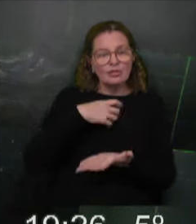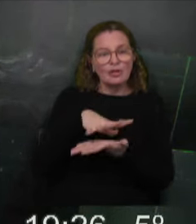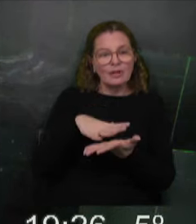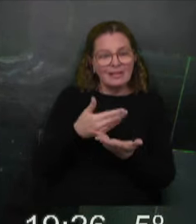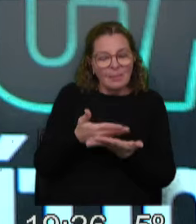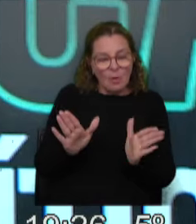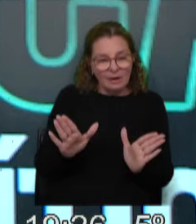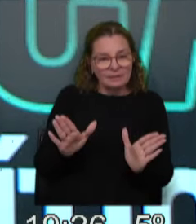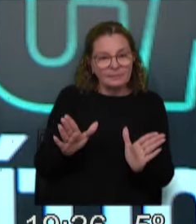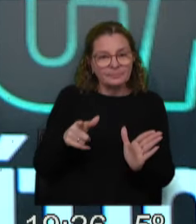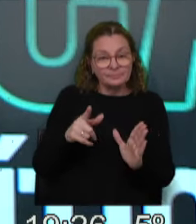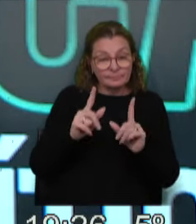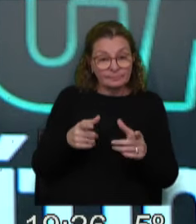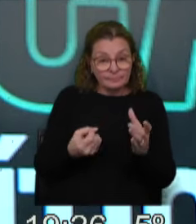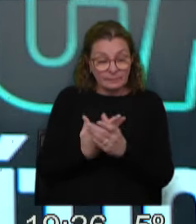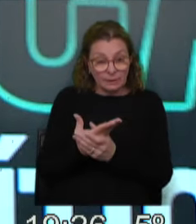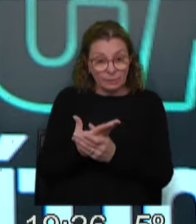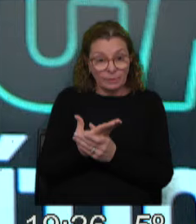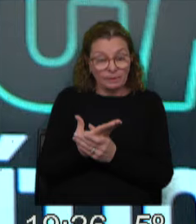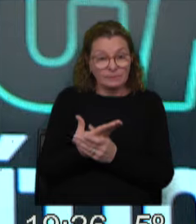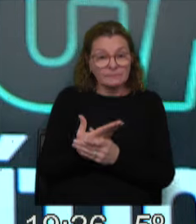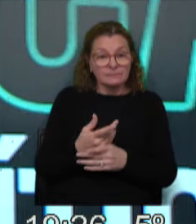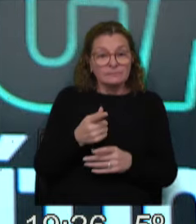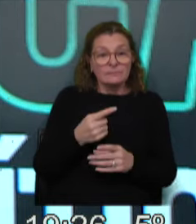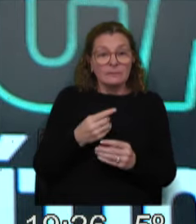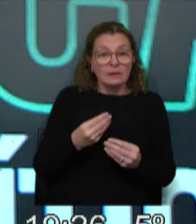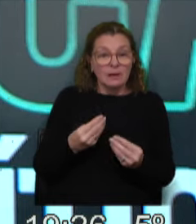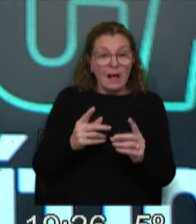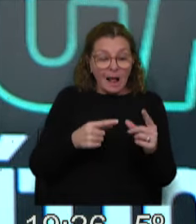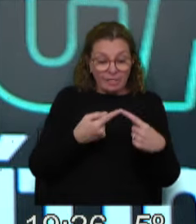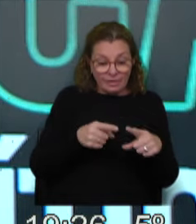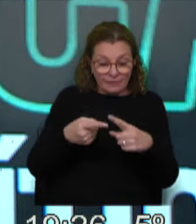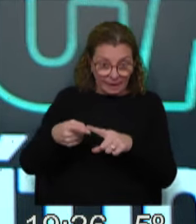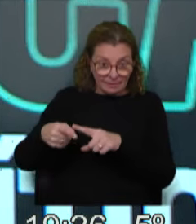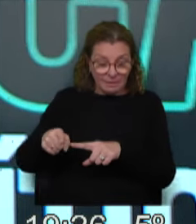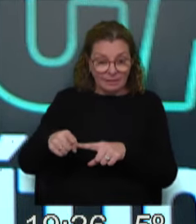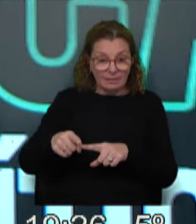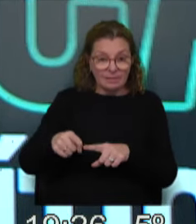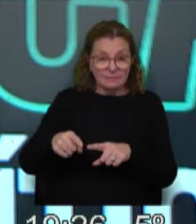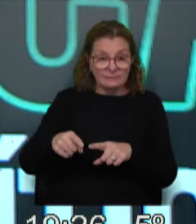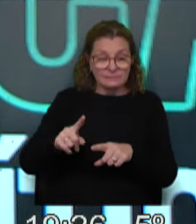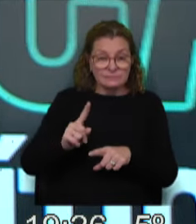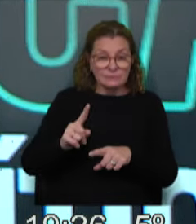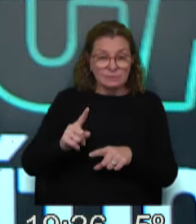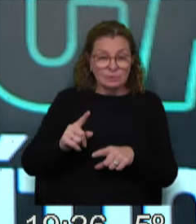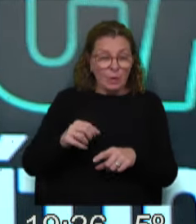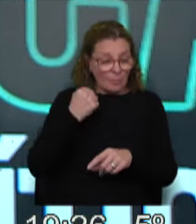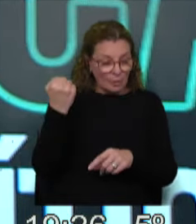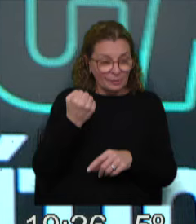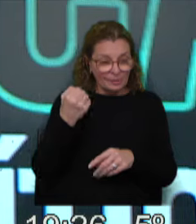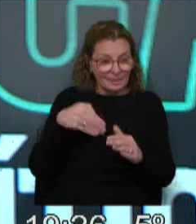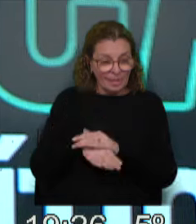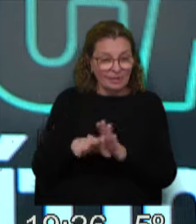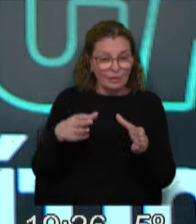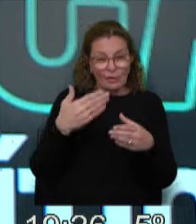amplio también que F una conformación nueva surgida del nuevo espacio es decir bueno ha habido una Eh no ha habido un movimiento importante dentro del